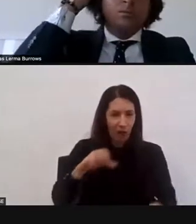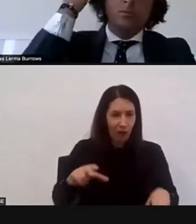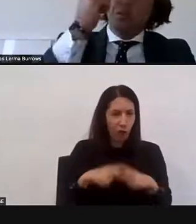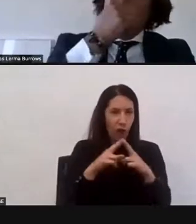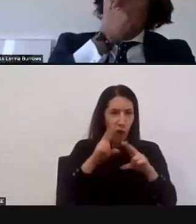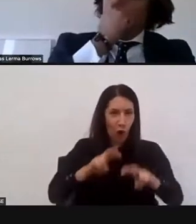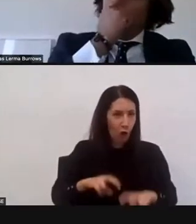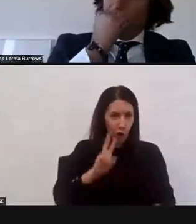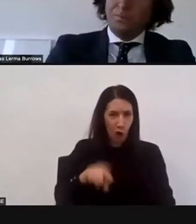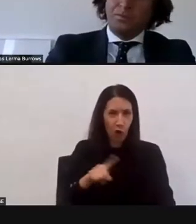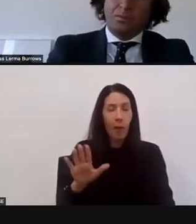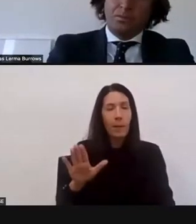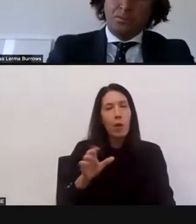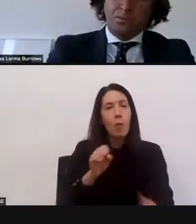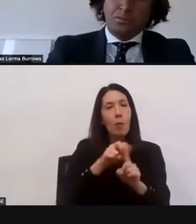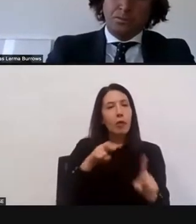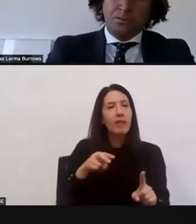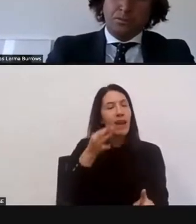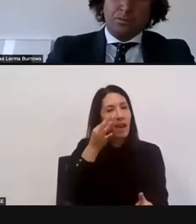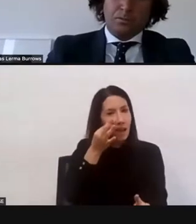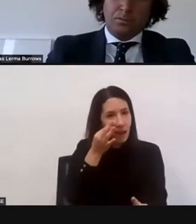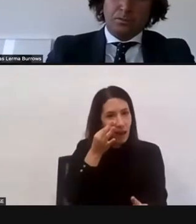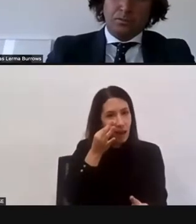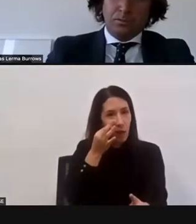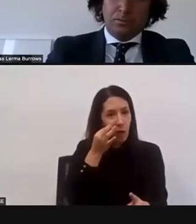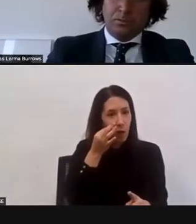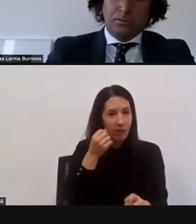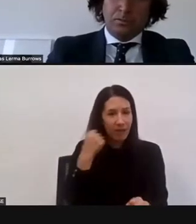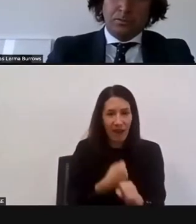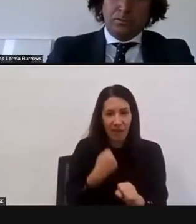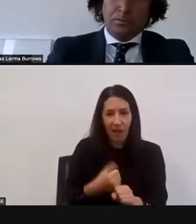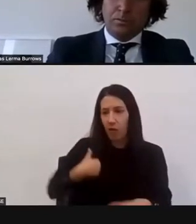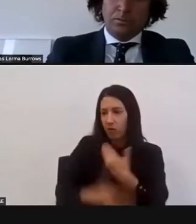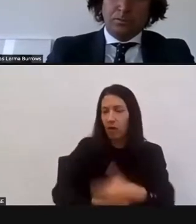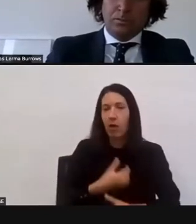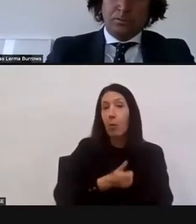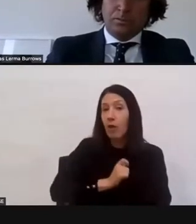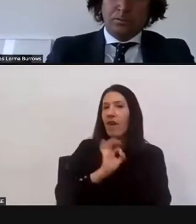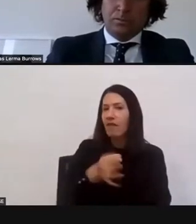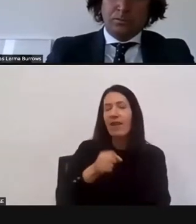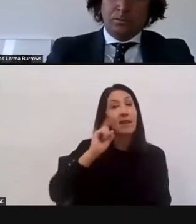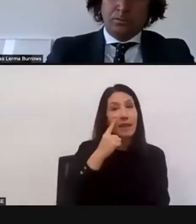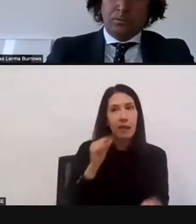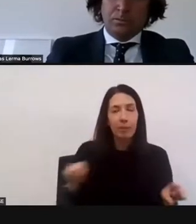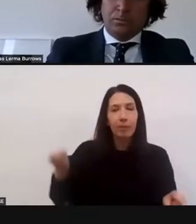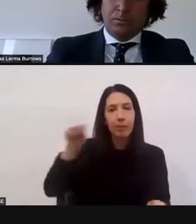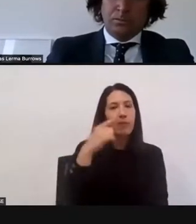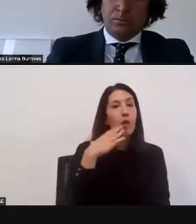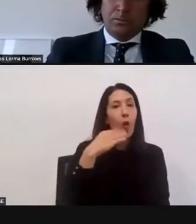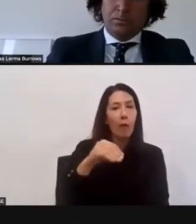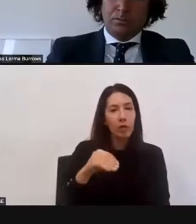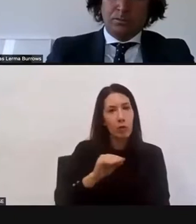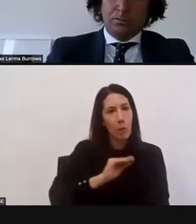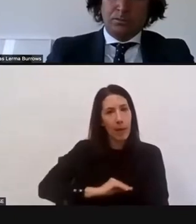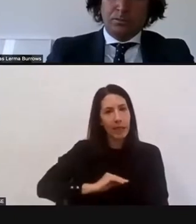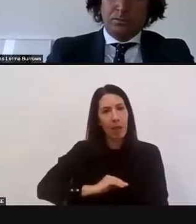pero desde el punto de vista práctica o de la práctica policial, sí se detecta en la juventud, en un amplio abanico o en una parte